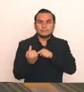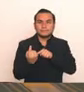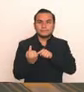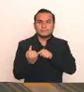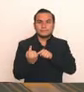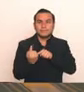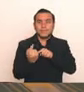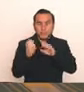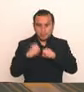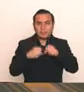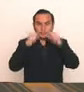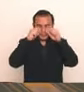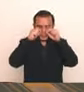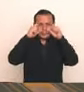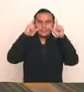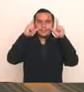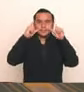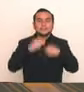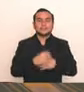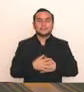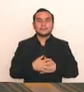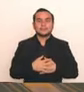se pueden abrir los ojos